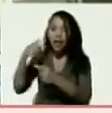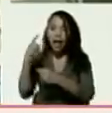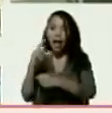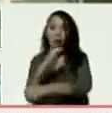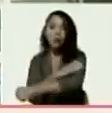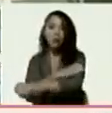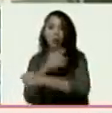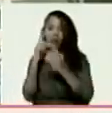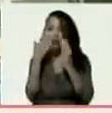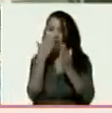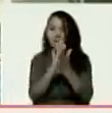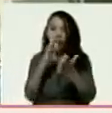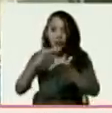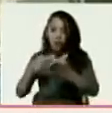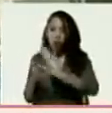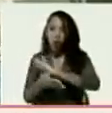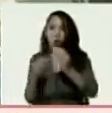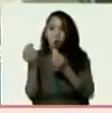frente a esto.